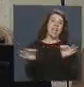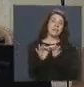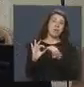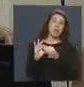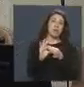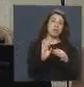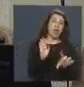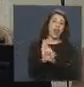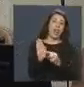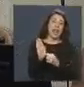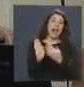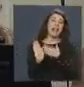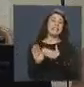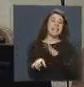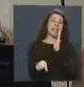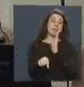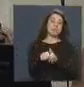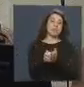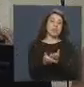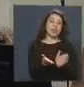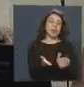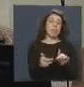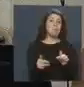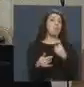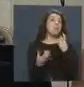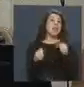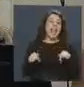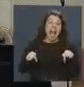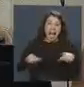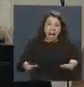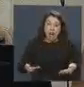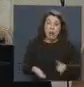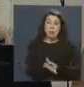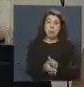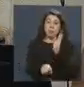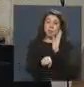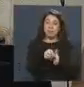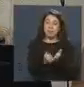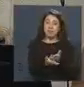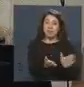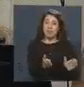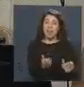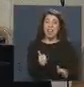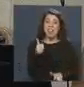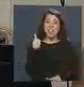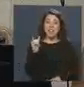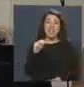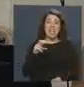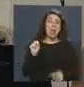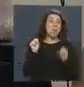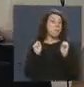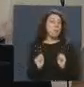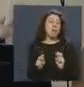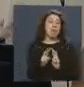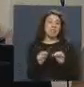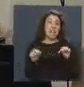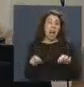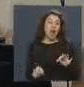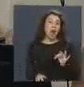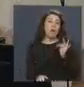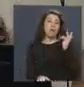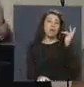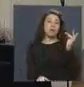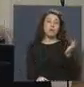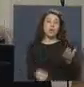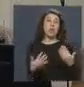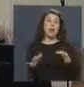si desea sustituirlo hoy día. La sustitución de la directora del INE podría ocurrir mañana o pasado mañana, como la de